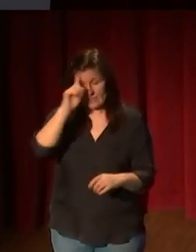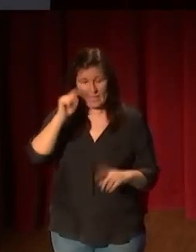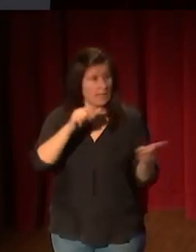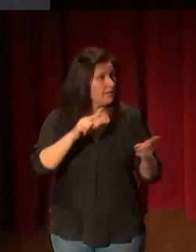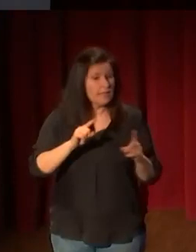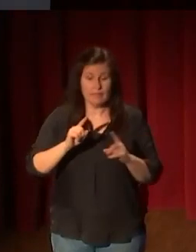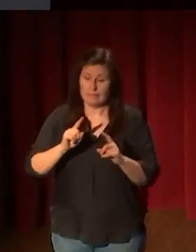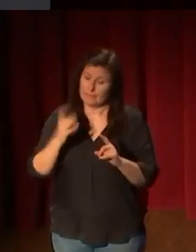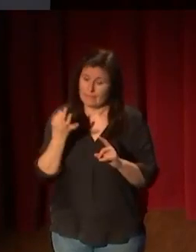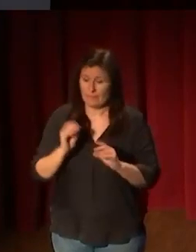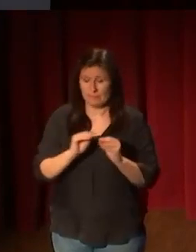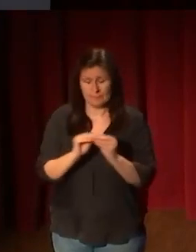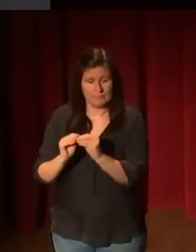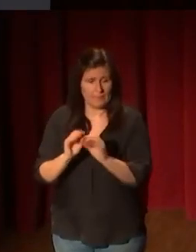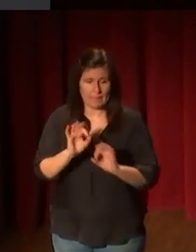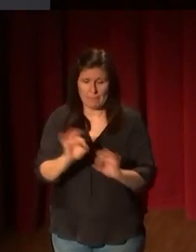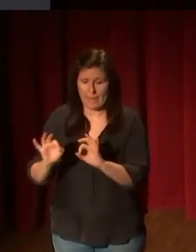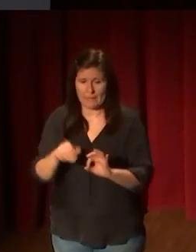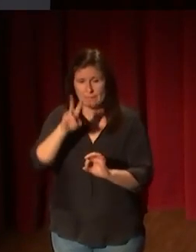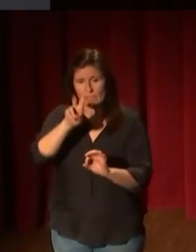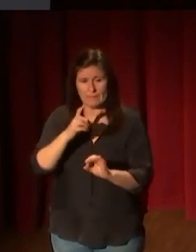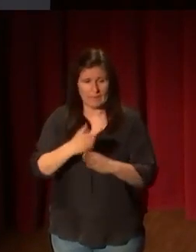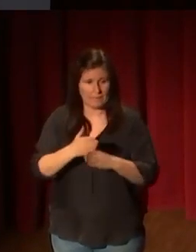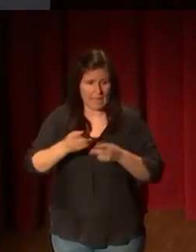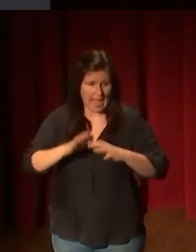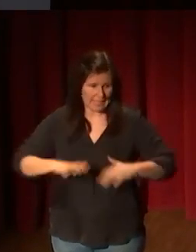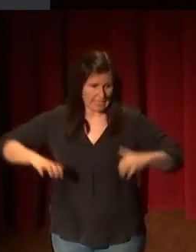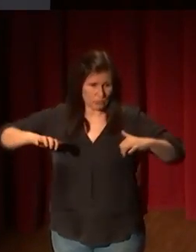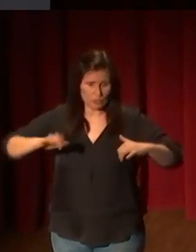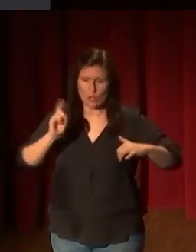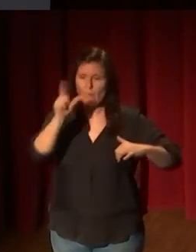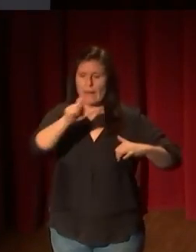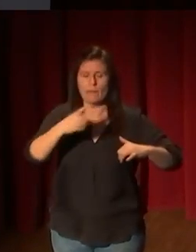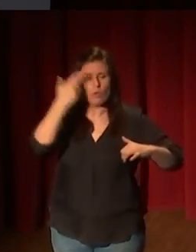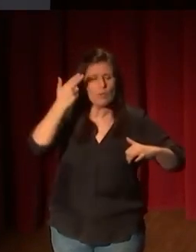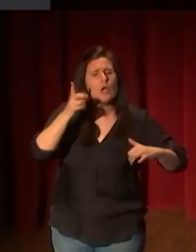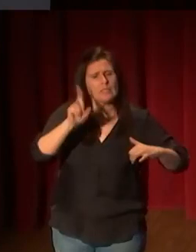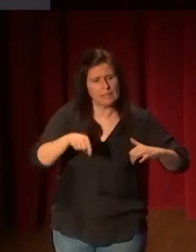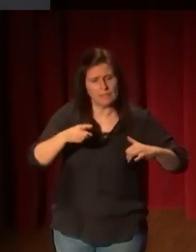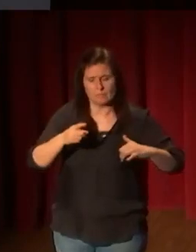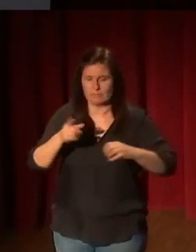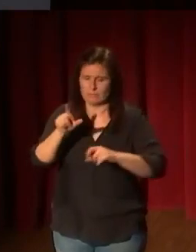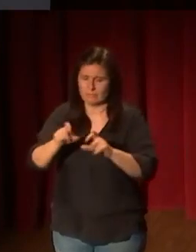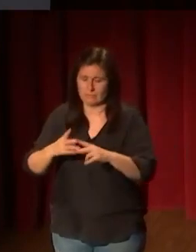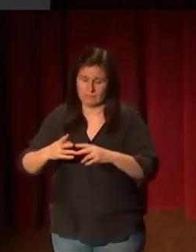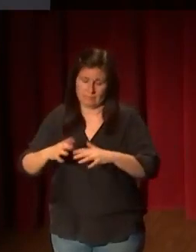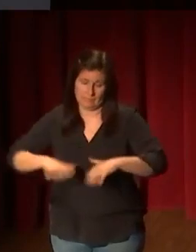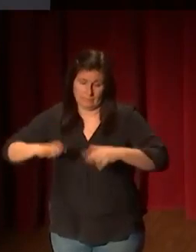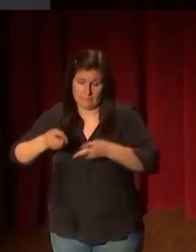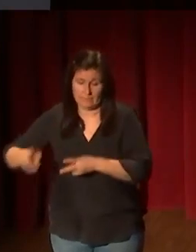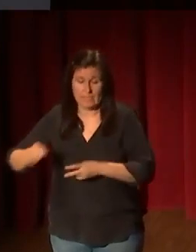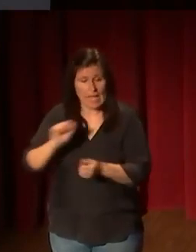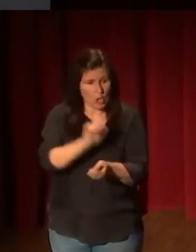montajes de madera que daban asiento no solamente al público sino también a los reos y a las